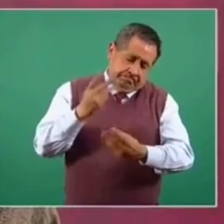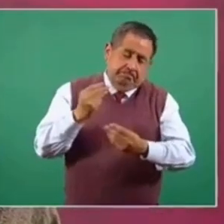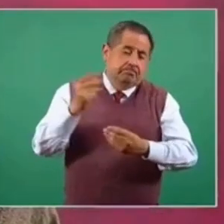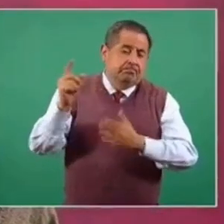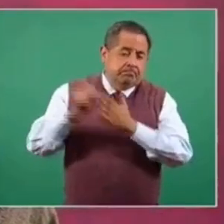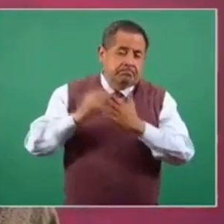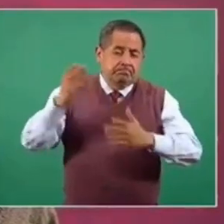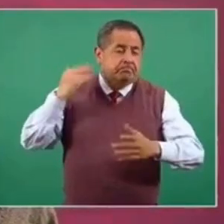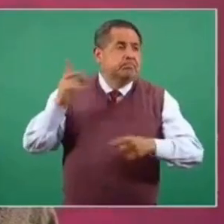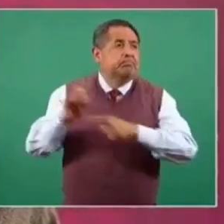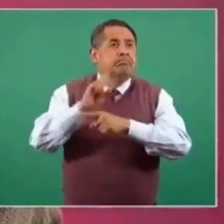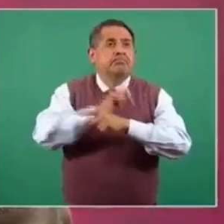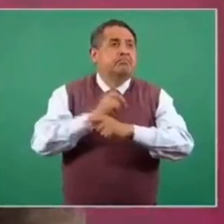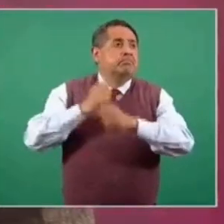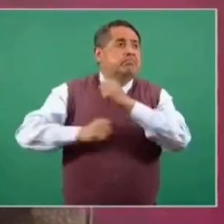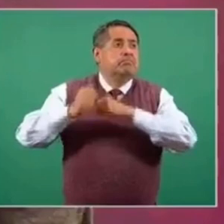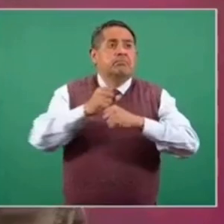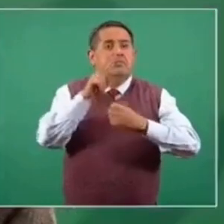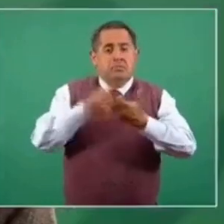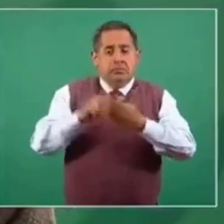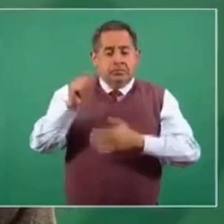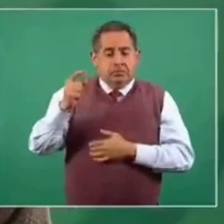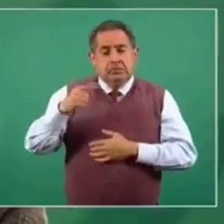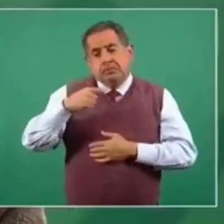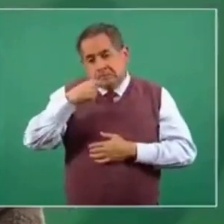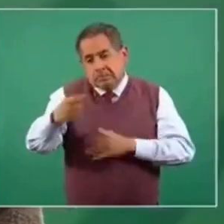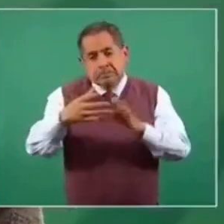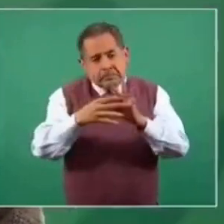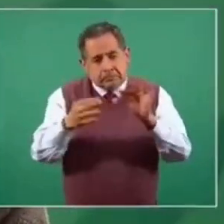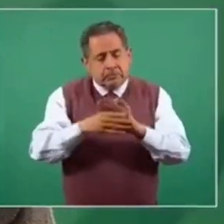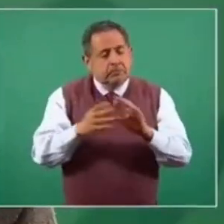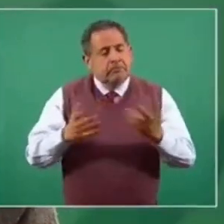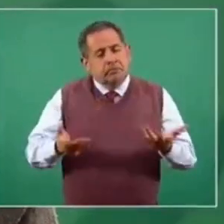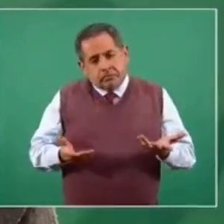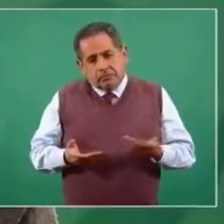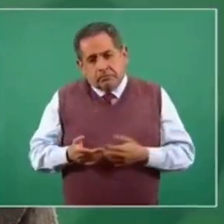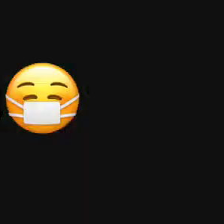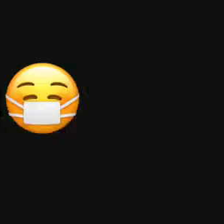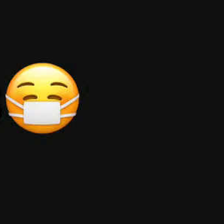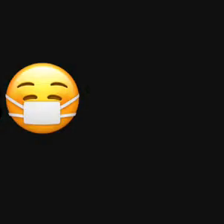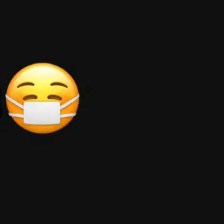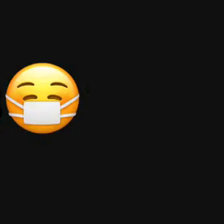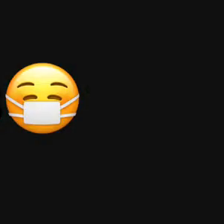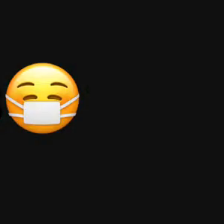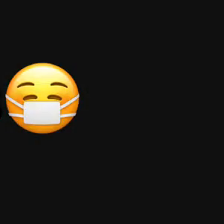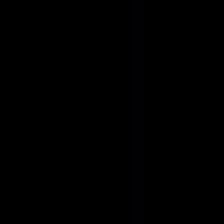desde la primavera de 2020, dónde es más conveniente utilizarlo.